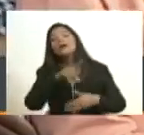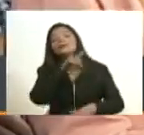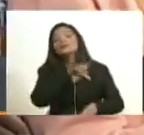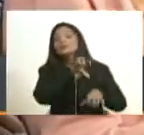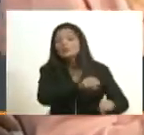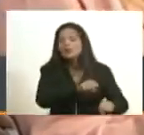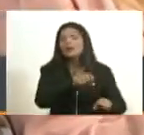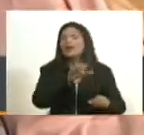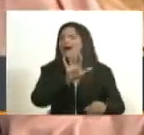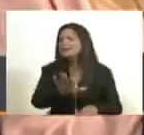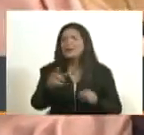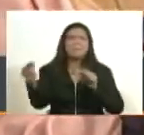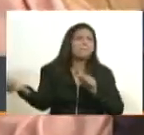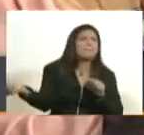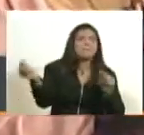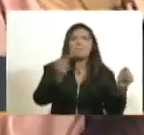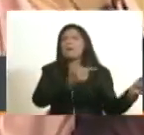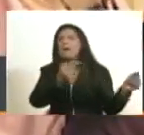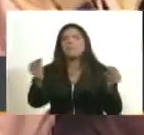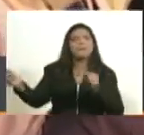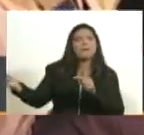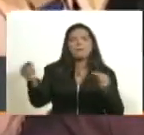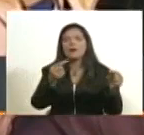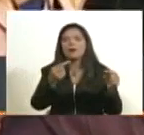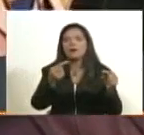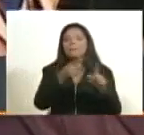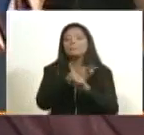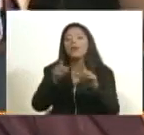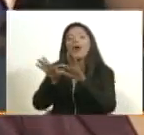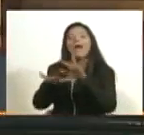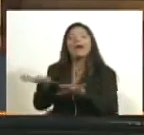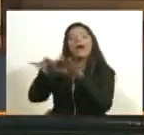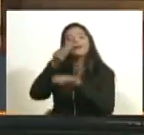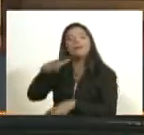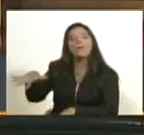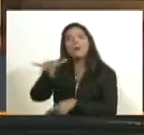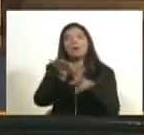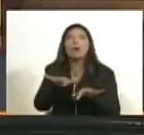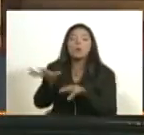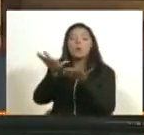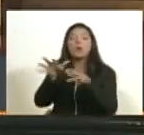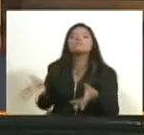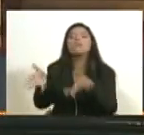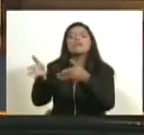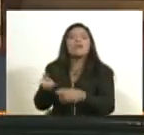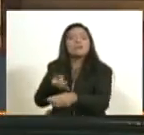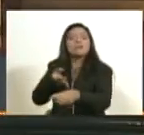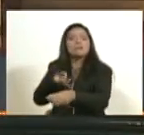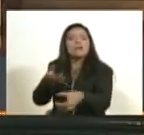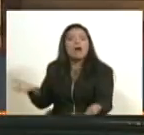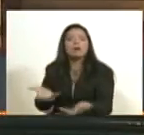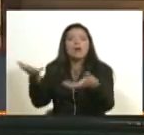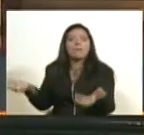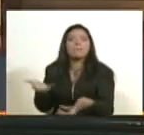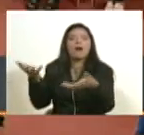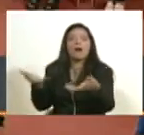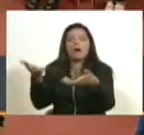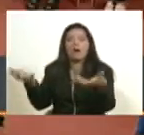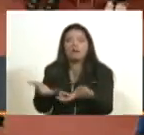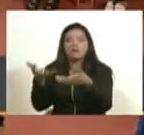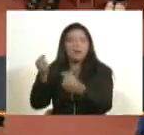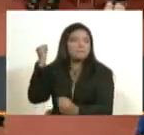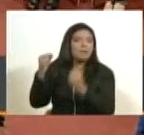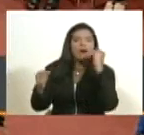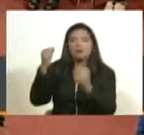así estuvieron peleando mientras engañan a sus seguidores, mientras lanzan a sus guarimberos a quemar, a incendiar, a